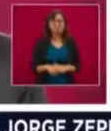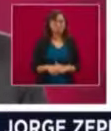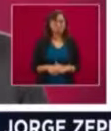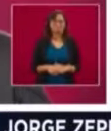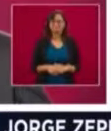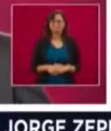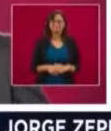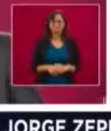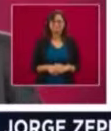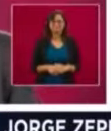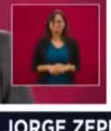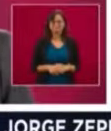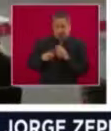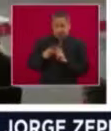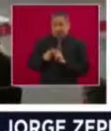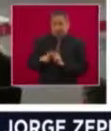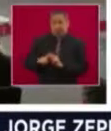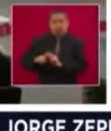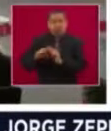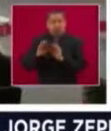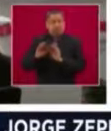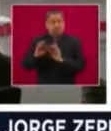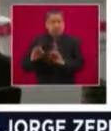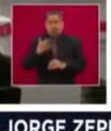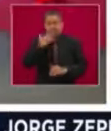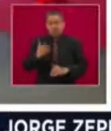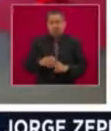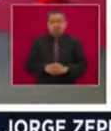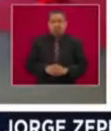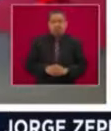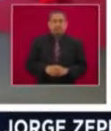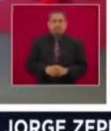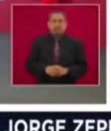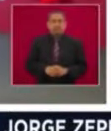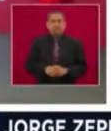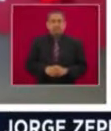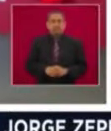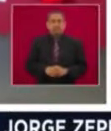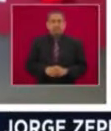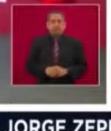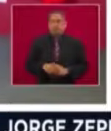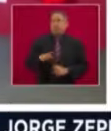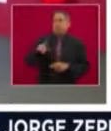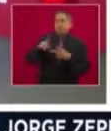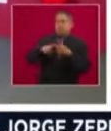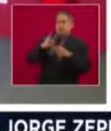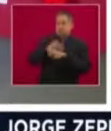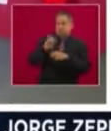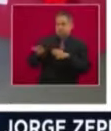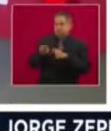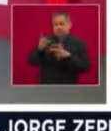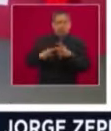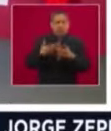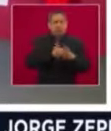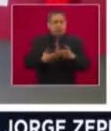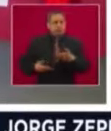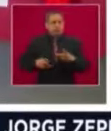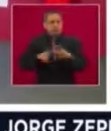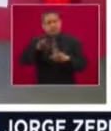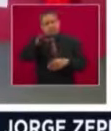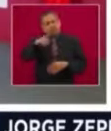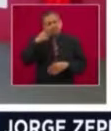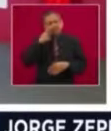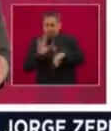un presidente, por consecuencia, hay libertad de expresión, si no, no me estarían tundiendo de esa manera